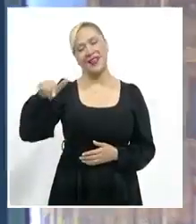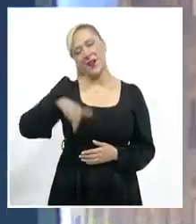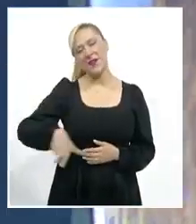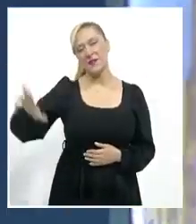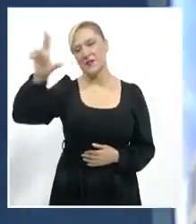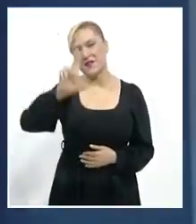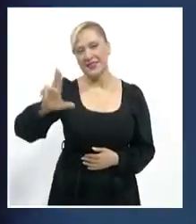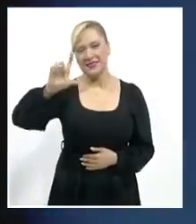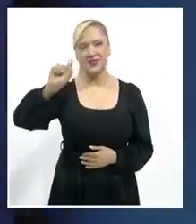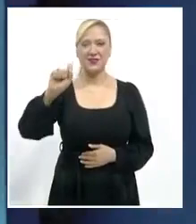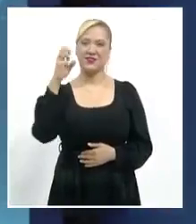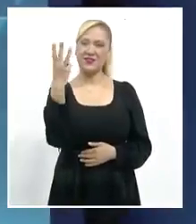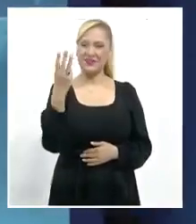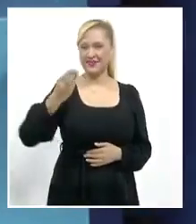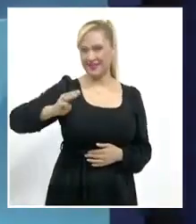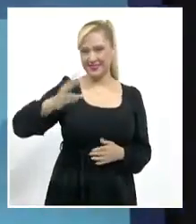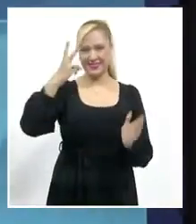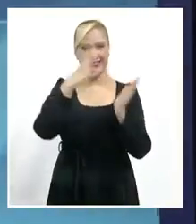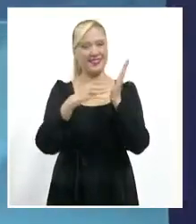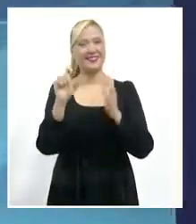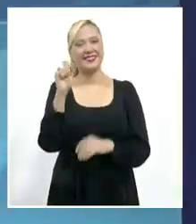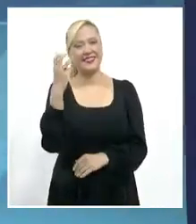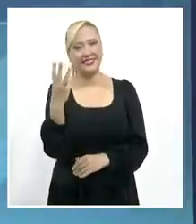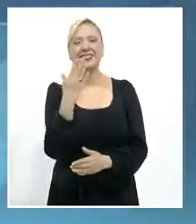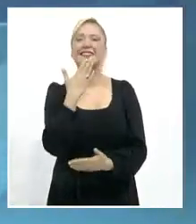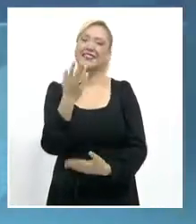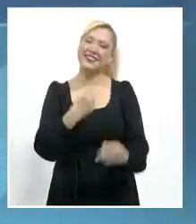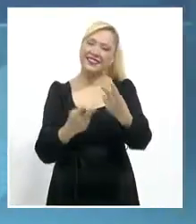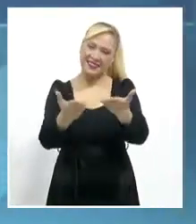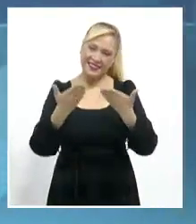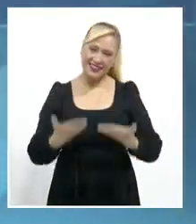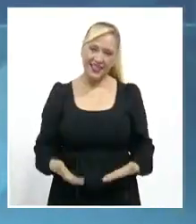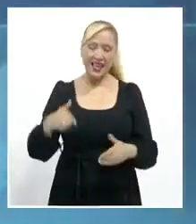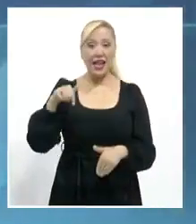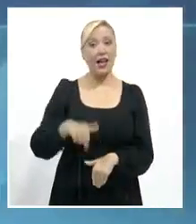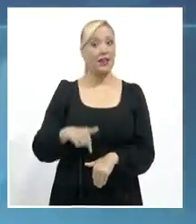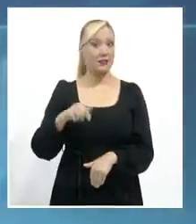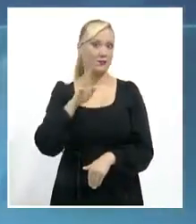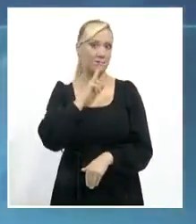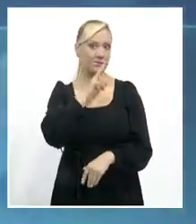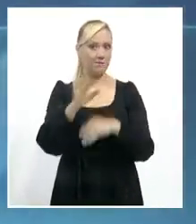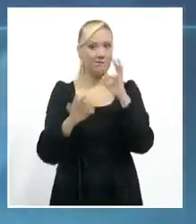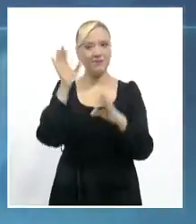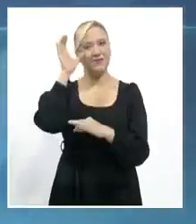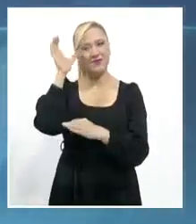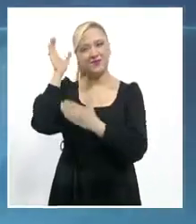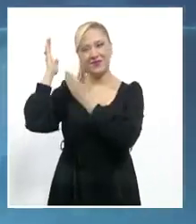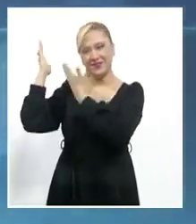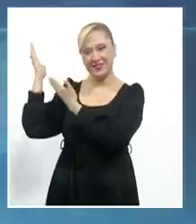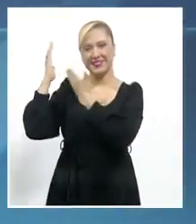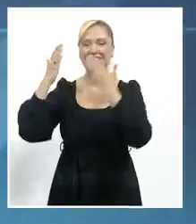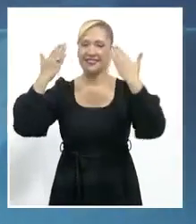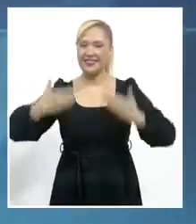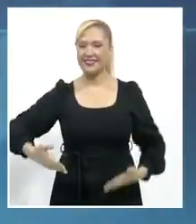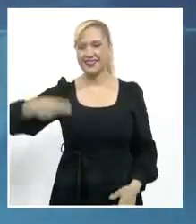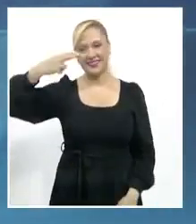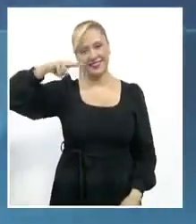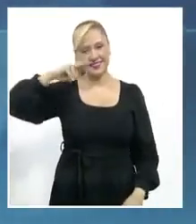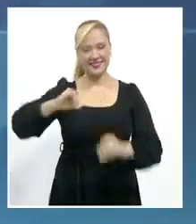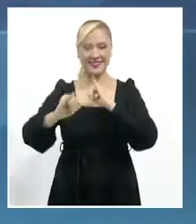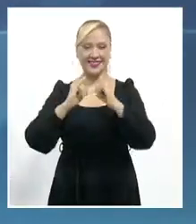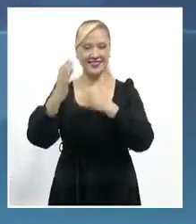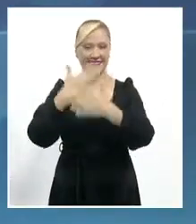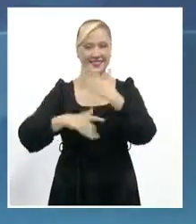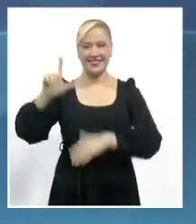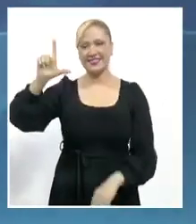Martes 23 de mayo de 2023, bienvenidos a este corte informativo. Citlali Pérez y Nidia Díaz, en la interpretación de